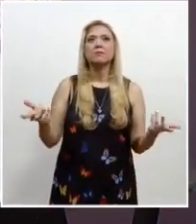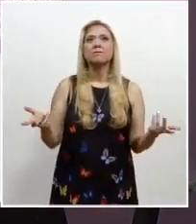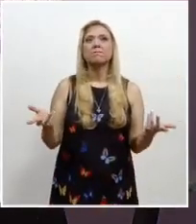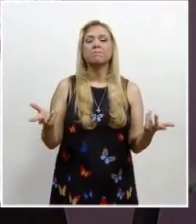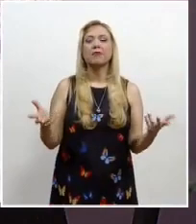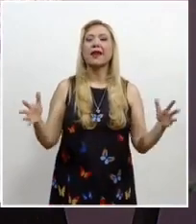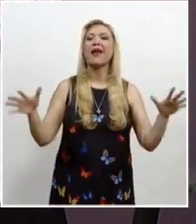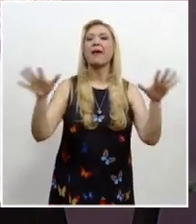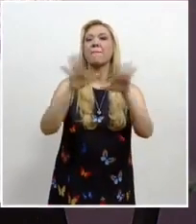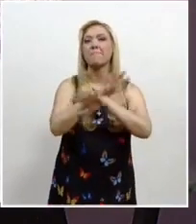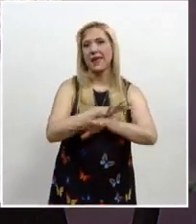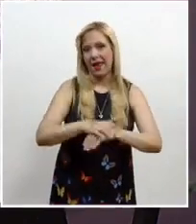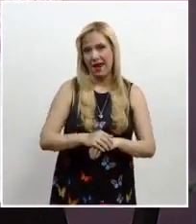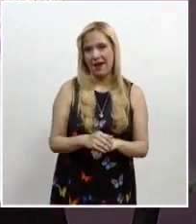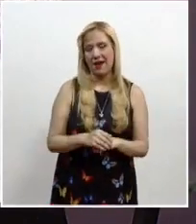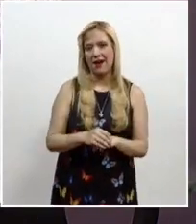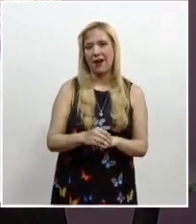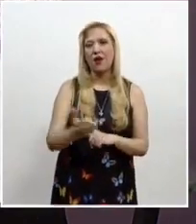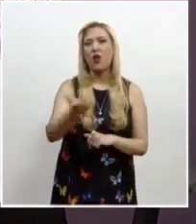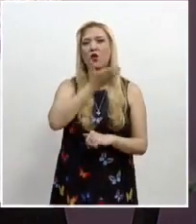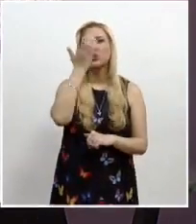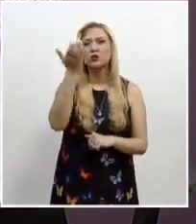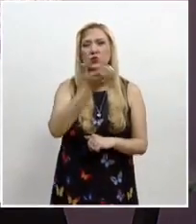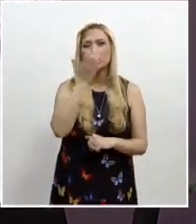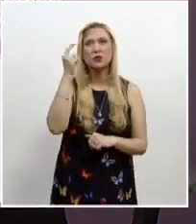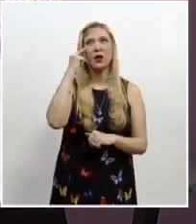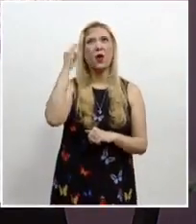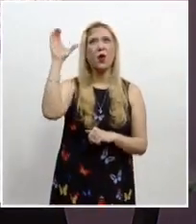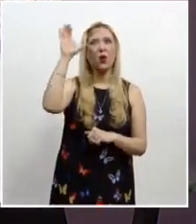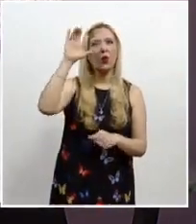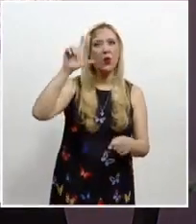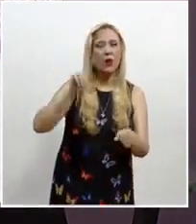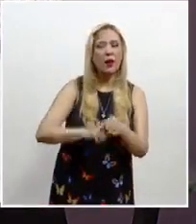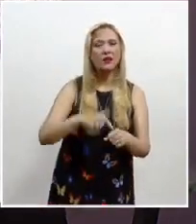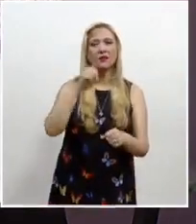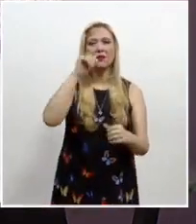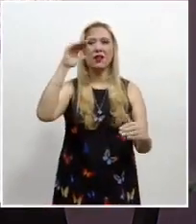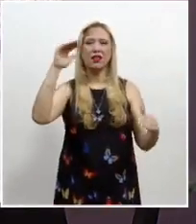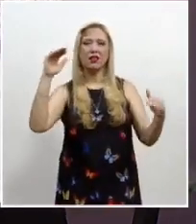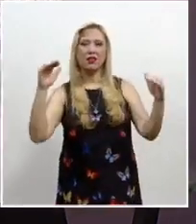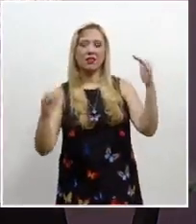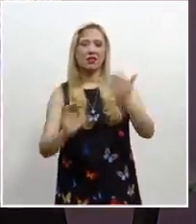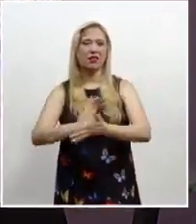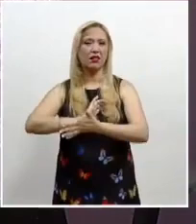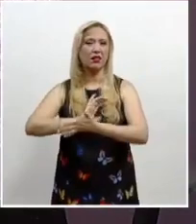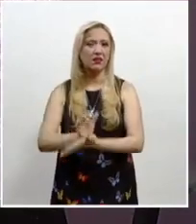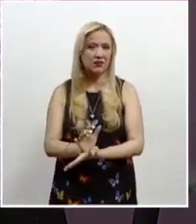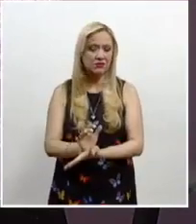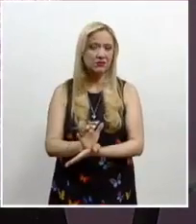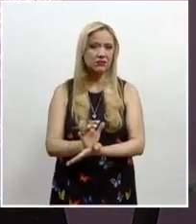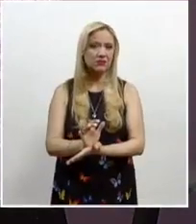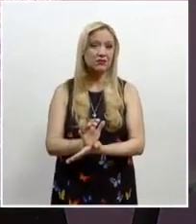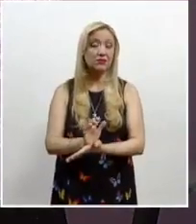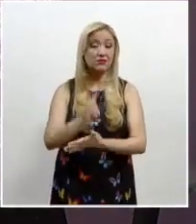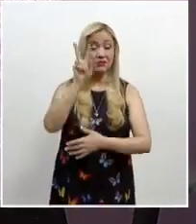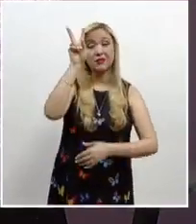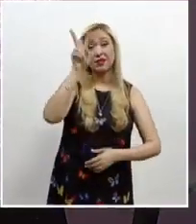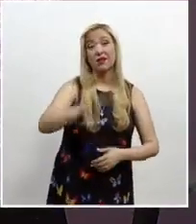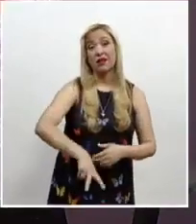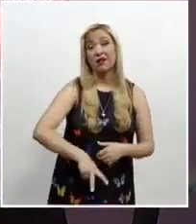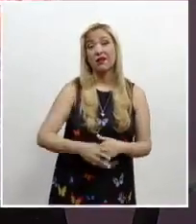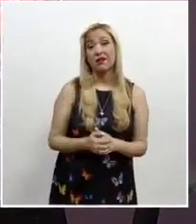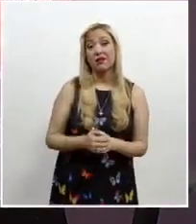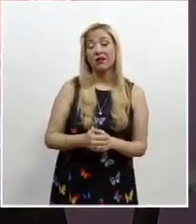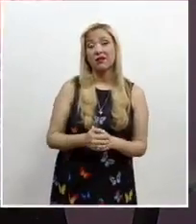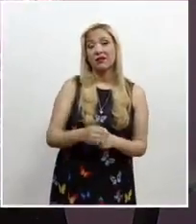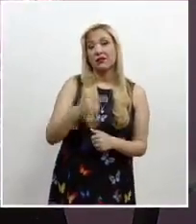con cambiar esta construcción cultural de desigualdad y de discriminación. Entonces, realmente lo